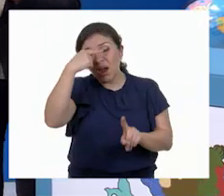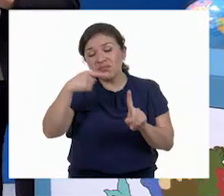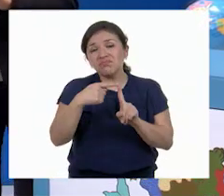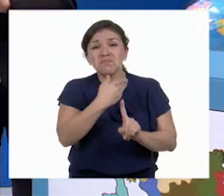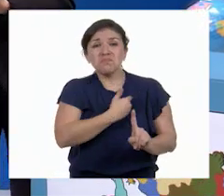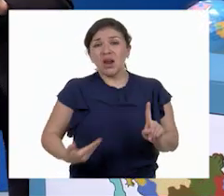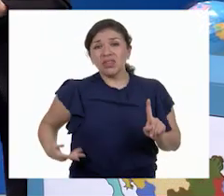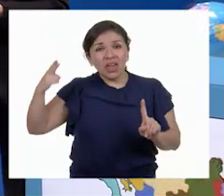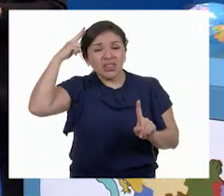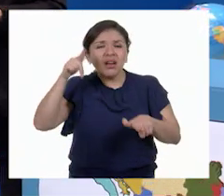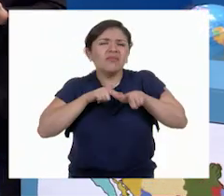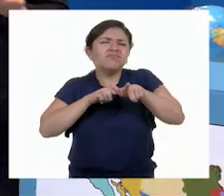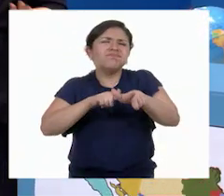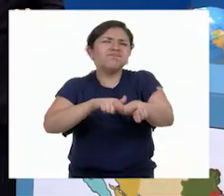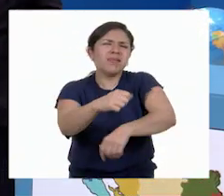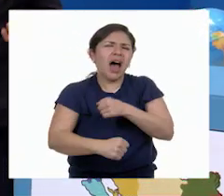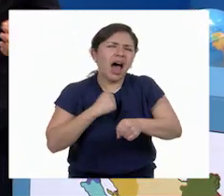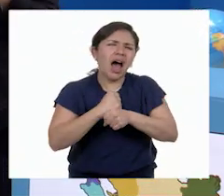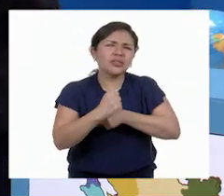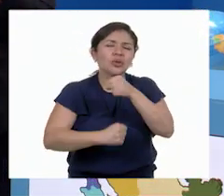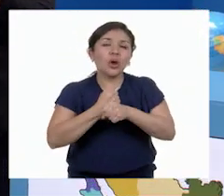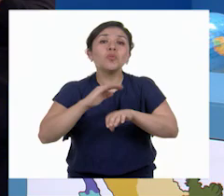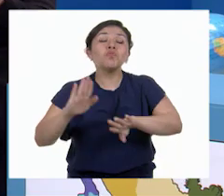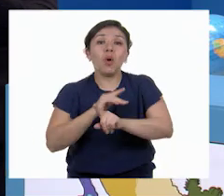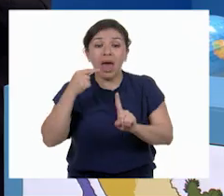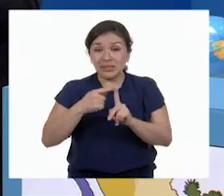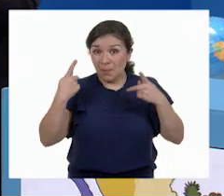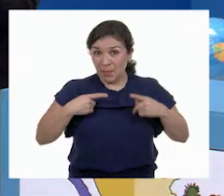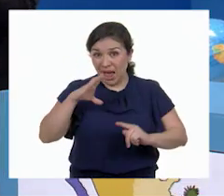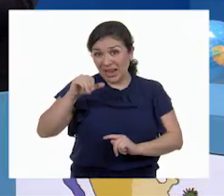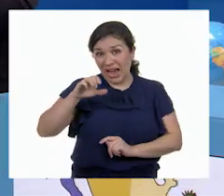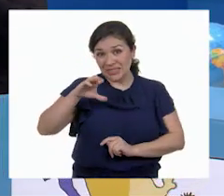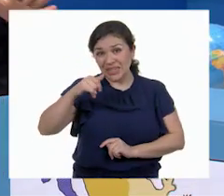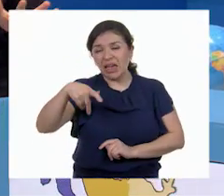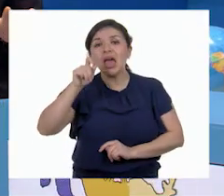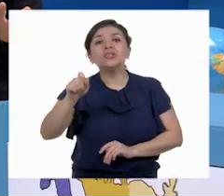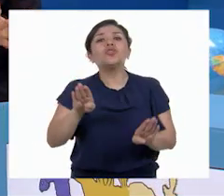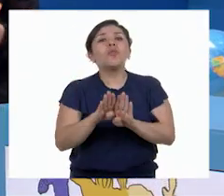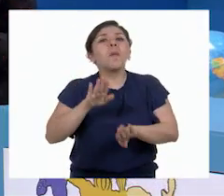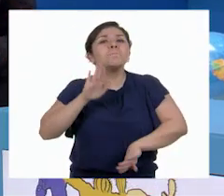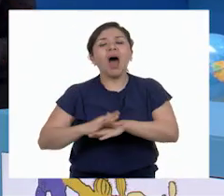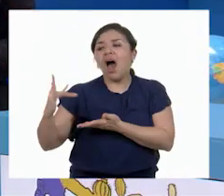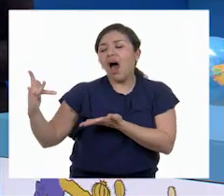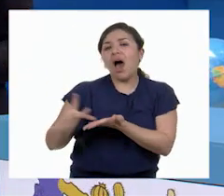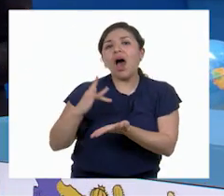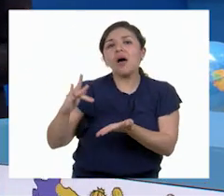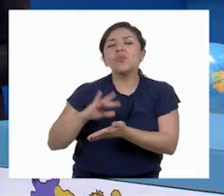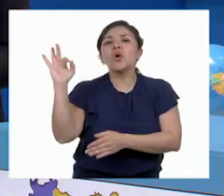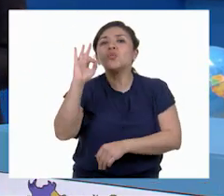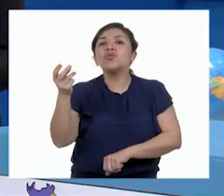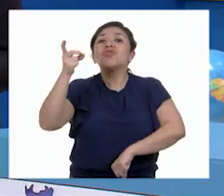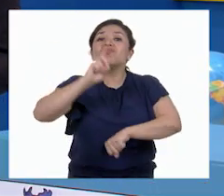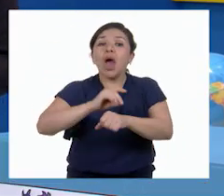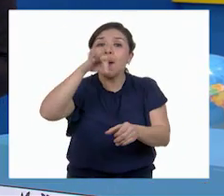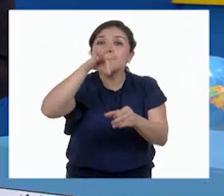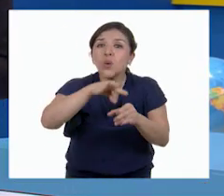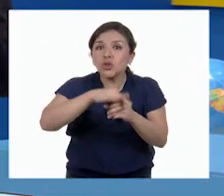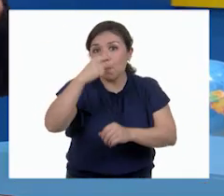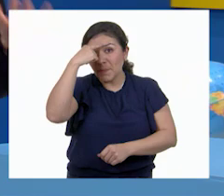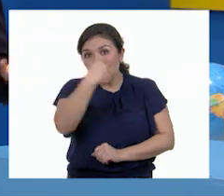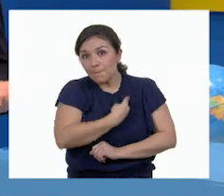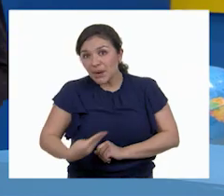pudiera mantenerse en el poder, pues ellos, los caciques, eran su principal apoyo cuando se celebraban elecciones